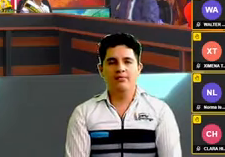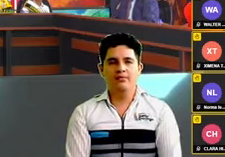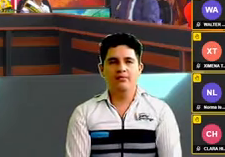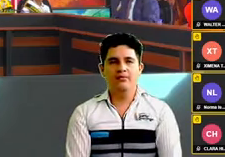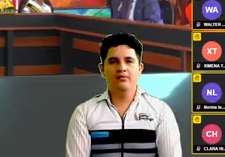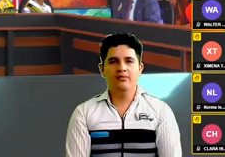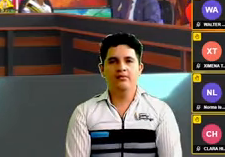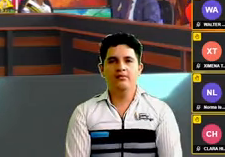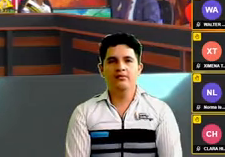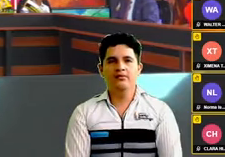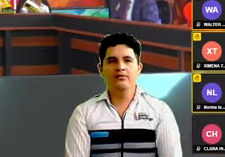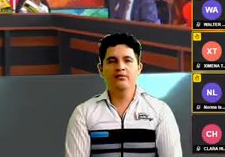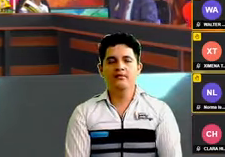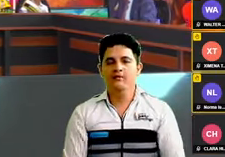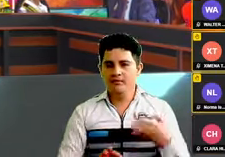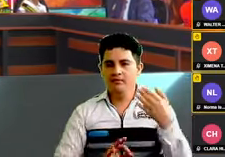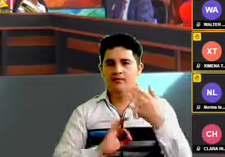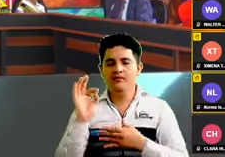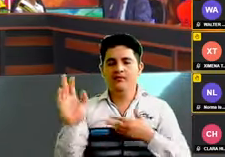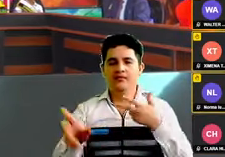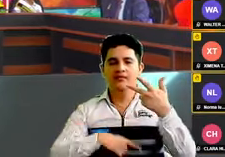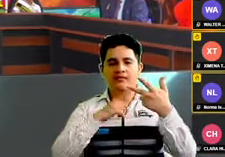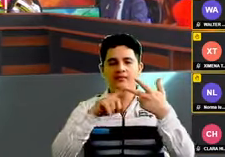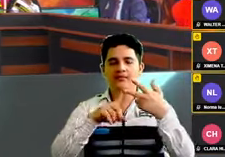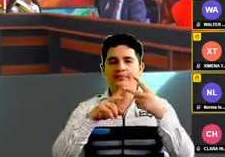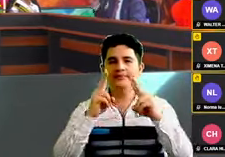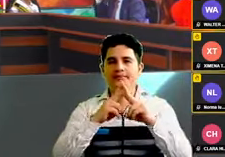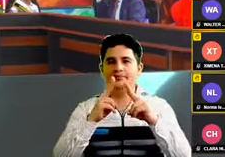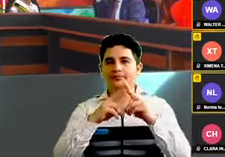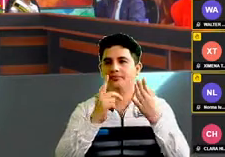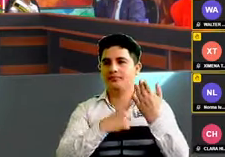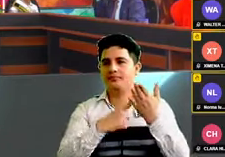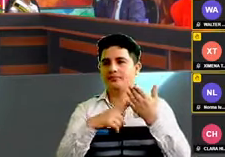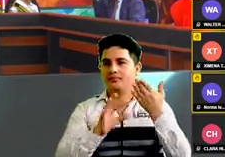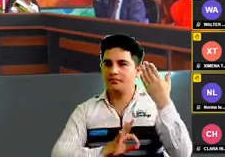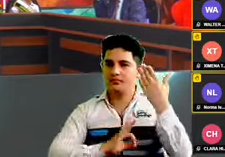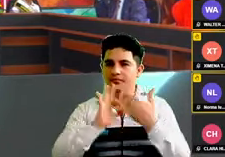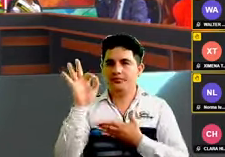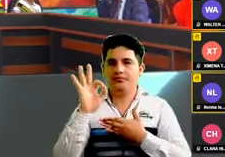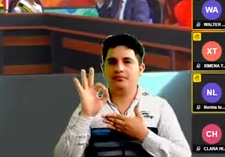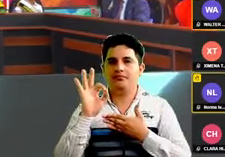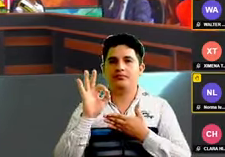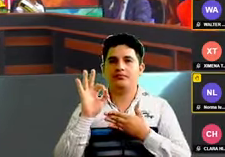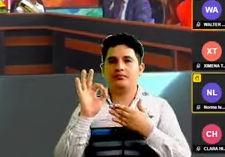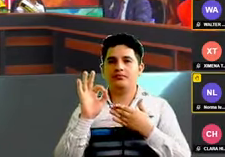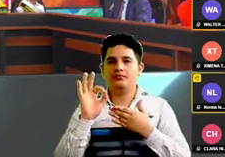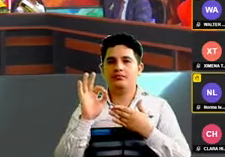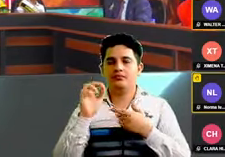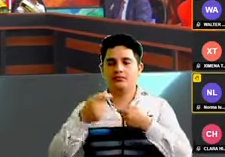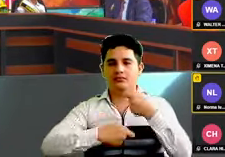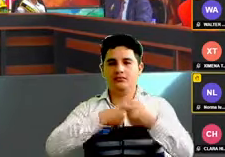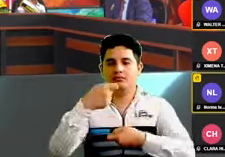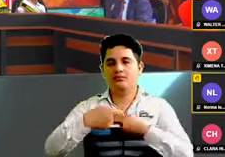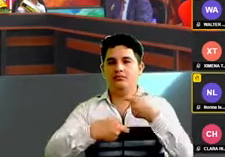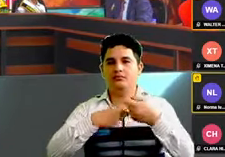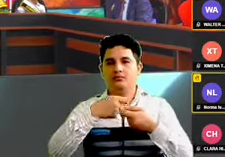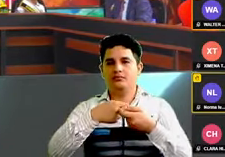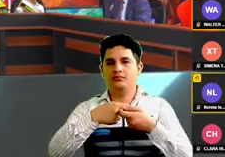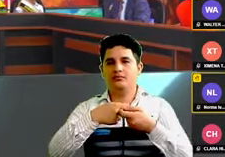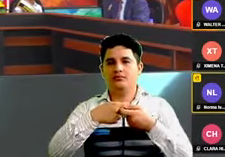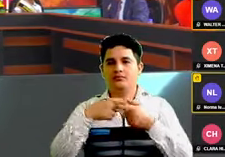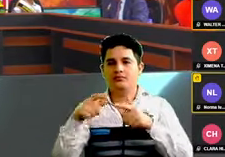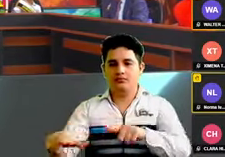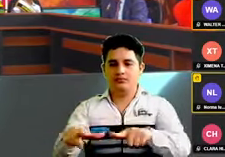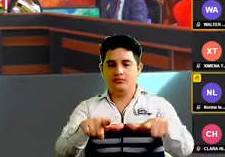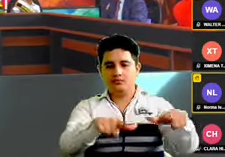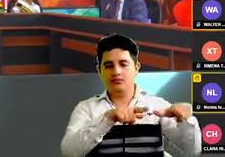Continúe el siguiente punto, está aprobado. Tercer punto, conocimiento, análisis y autorización de las ventas directas de los